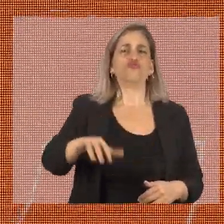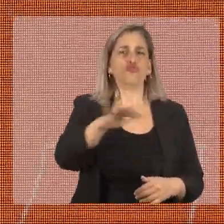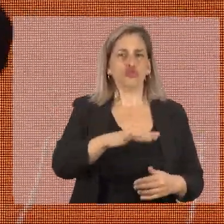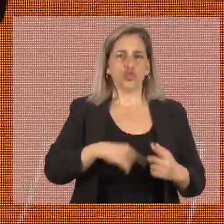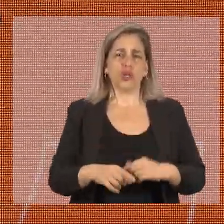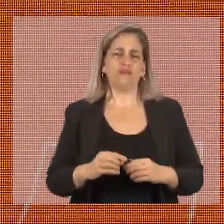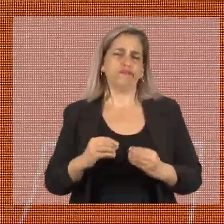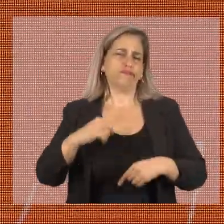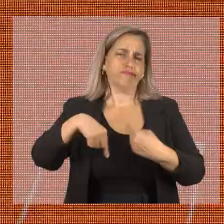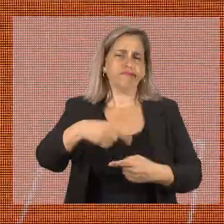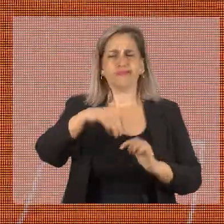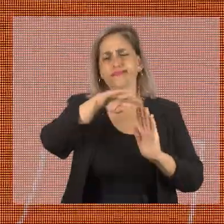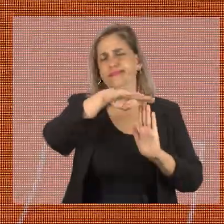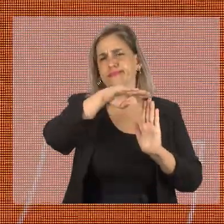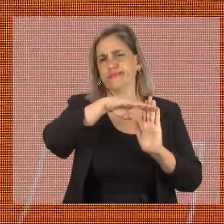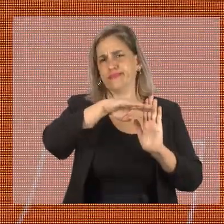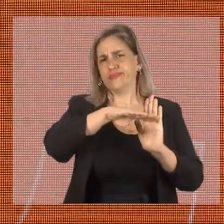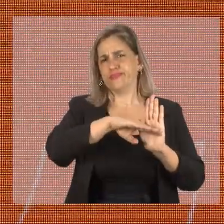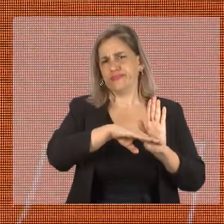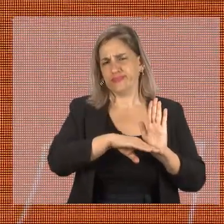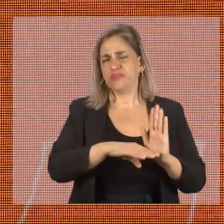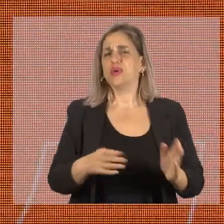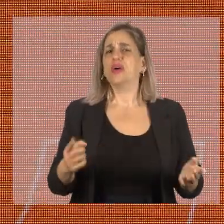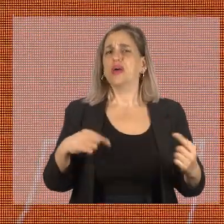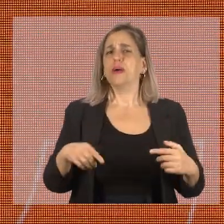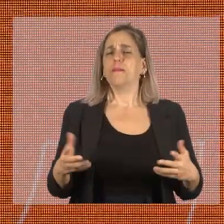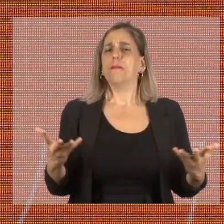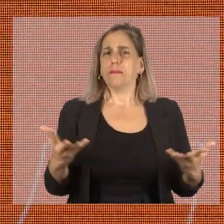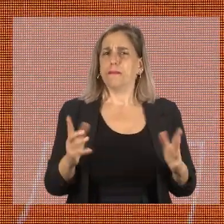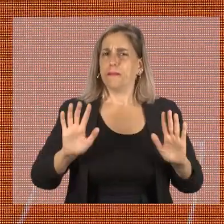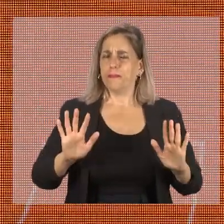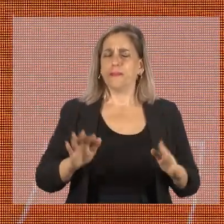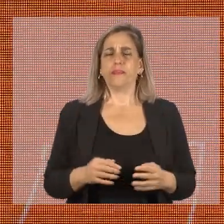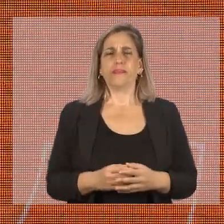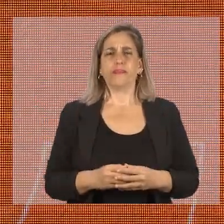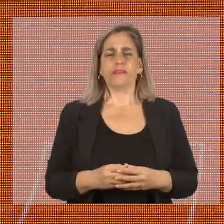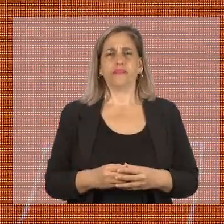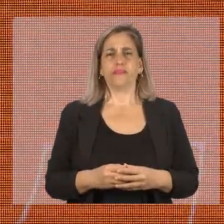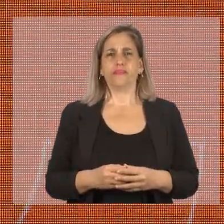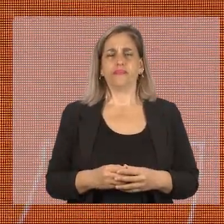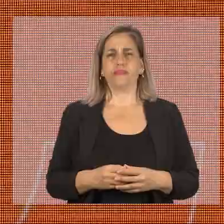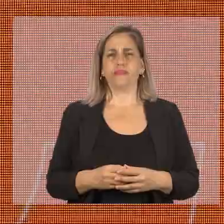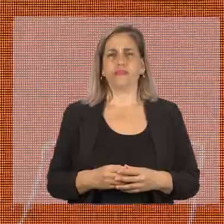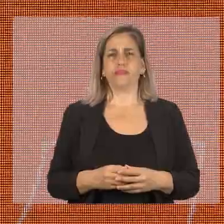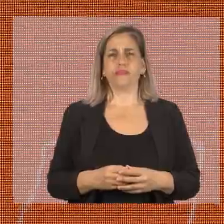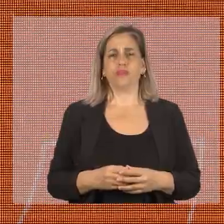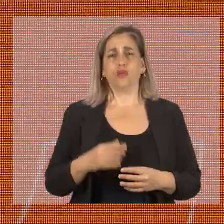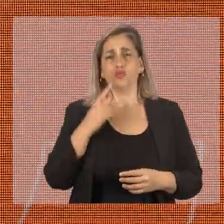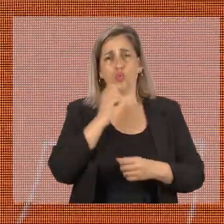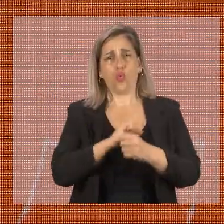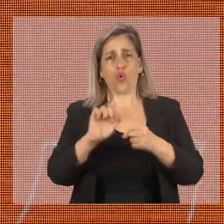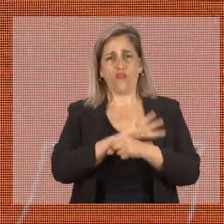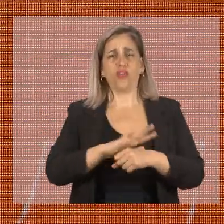social, podría seguir. Ahora,